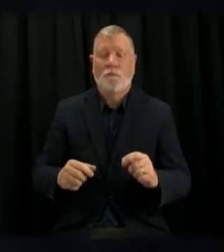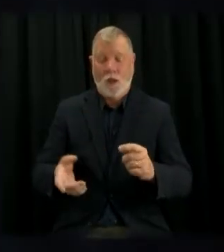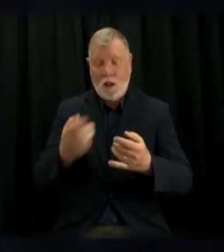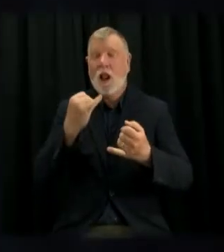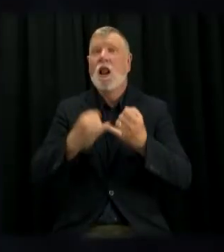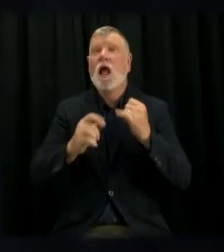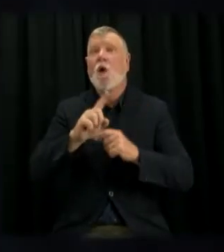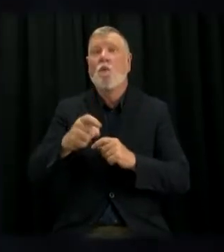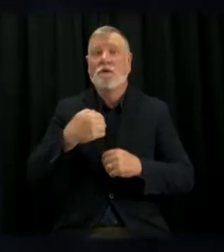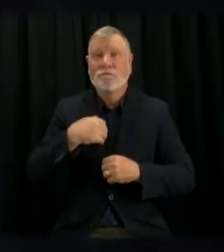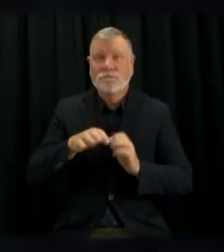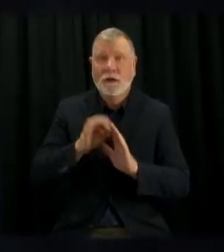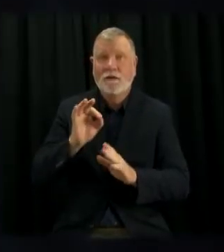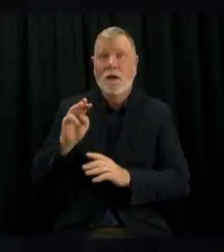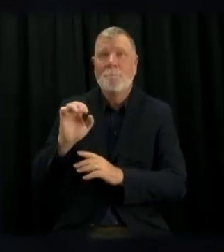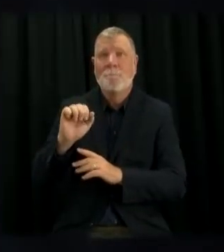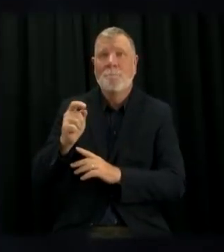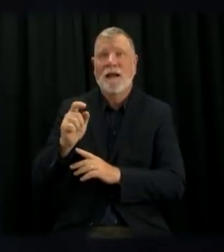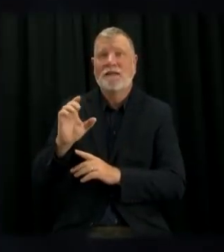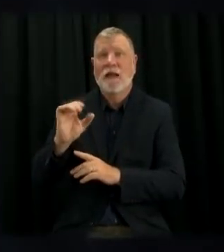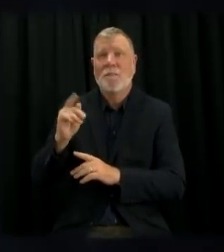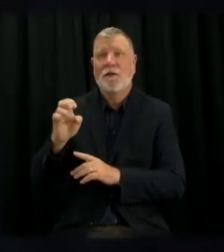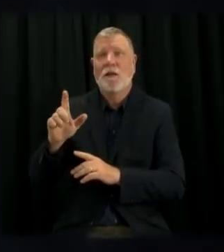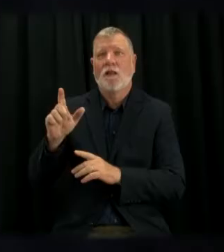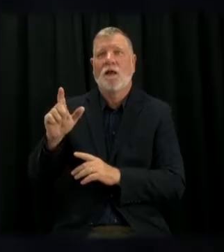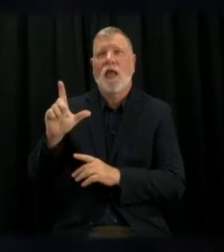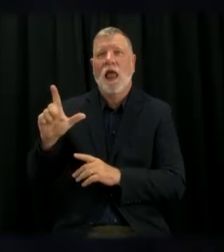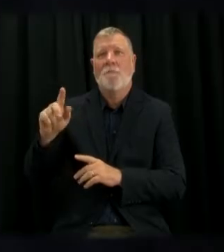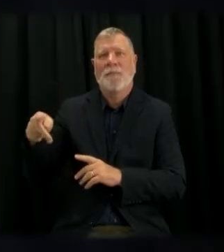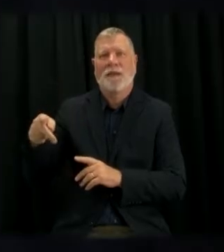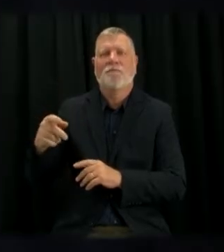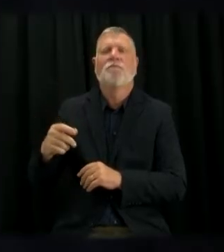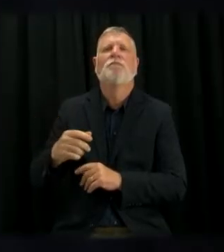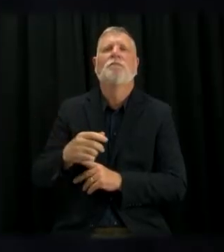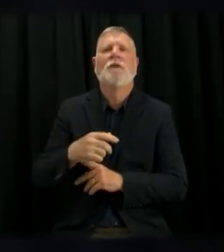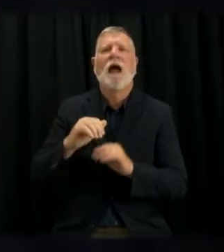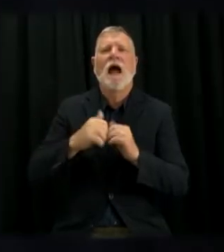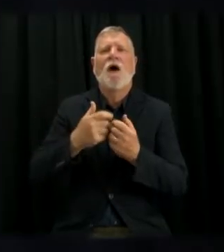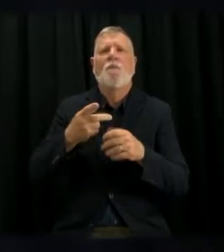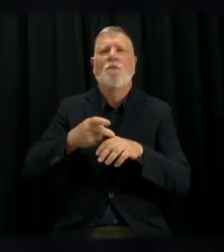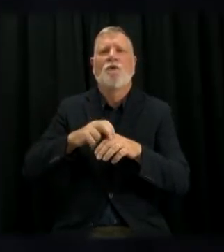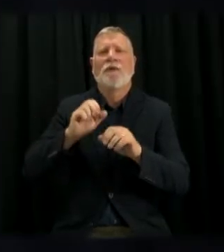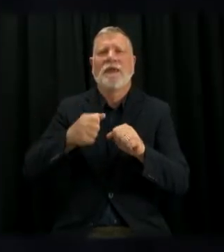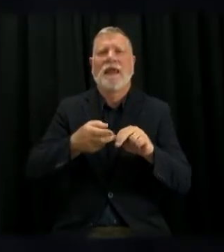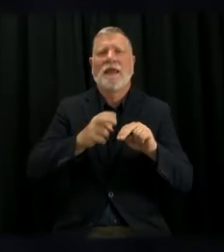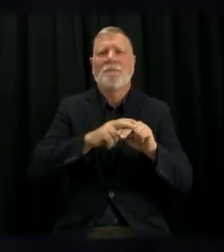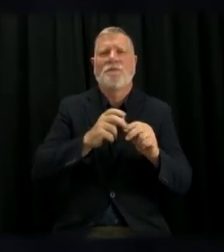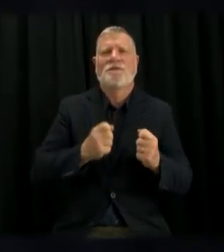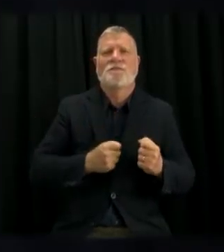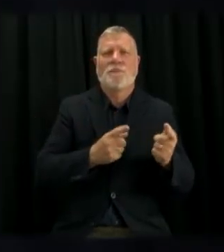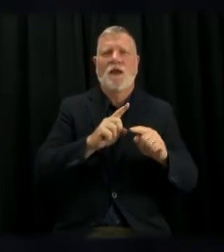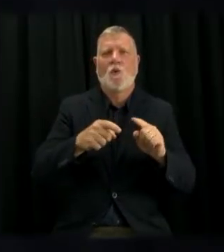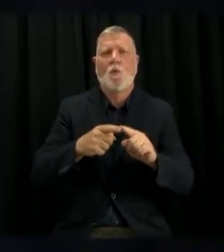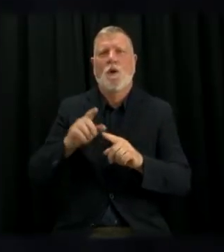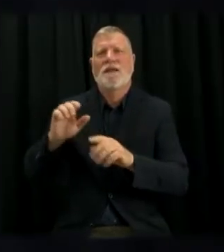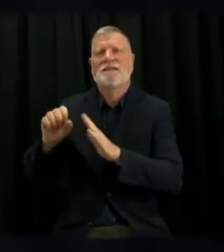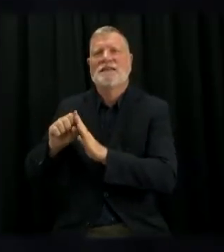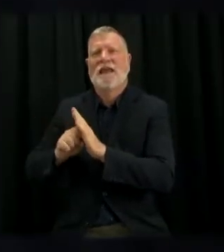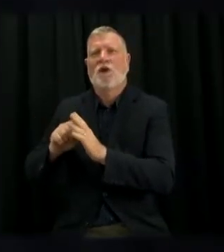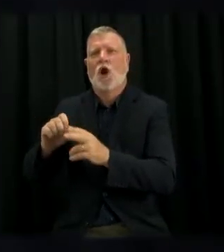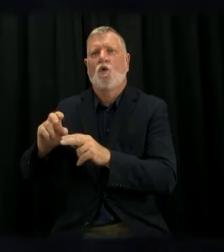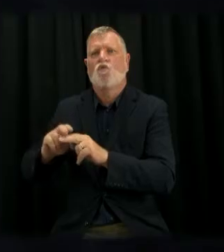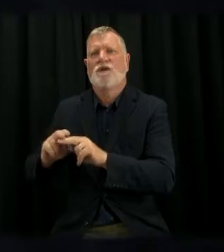empleados. Y la última pregunta de Max Capital LP, ¿cómo es que Puerto Rico puede aumentar sus gastos cuando los